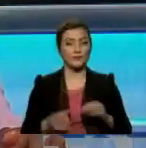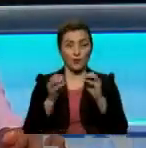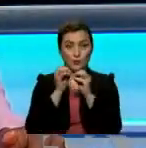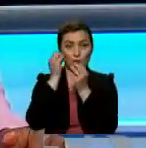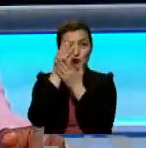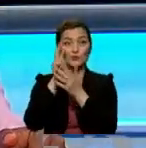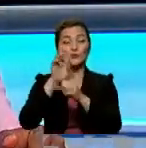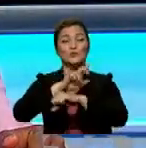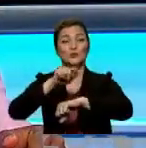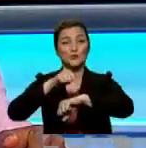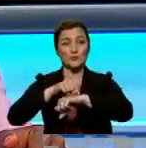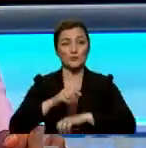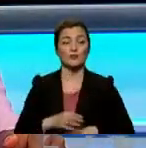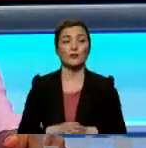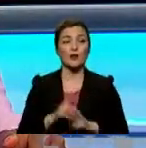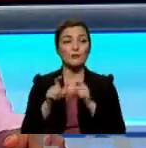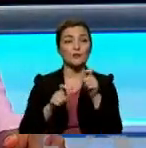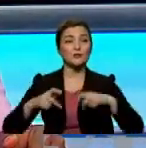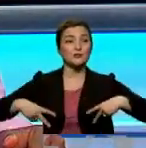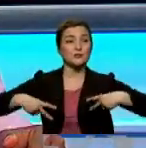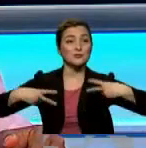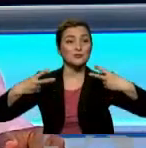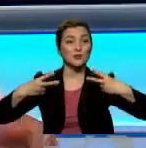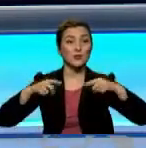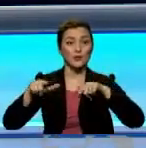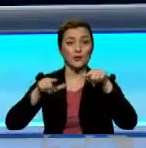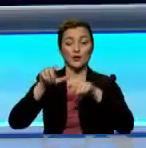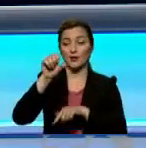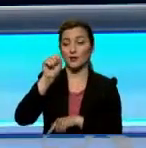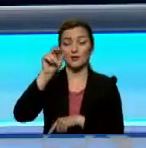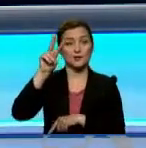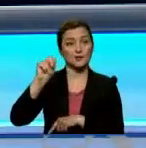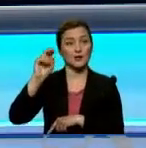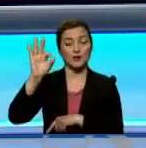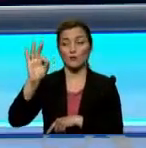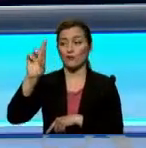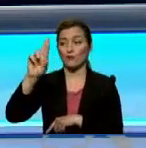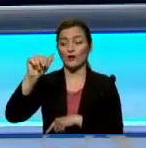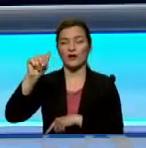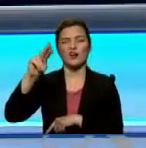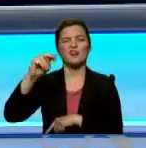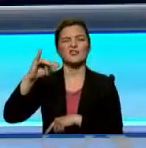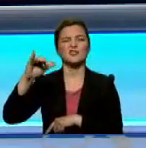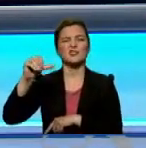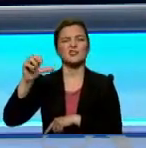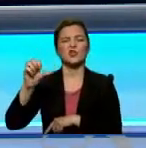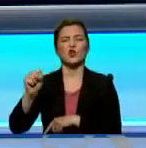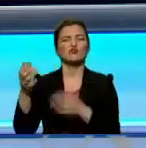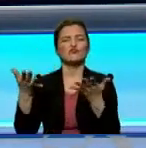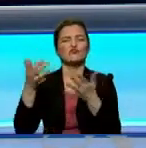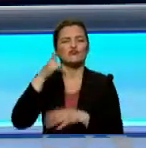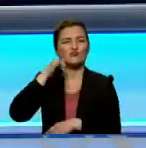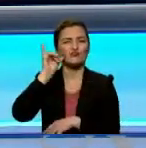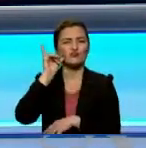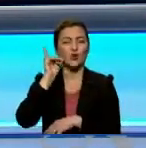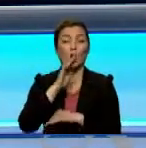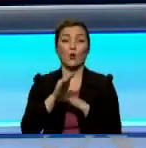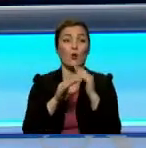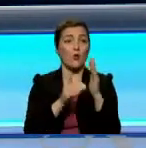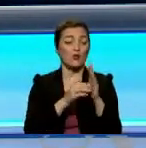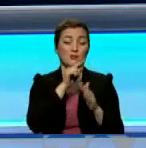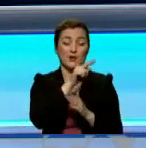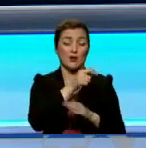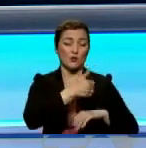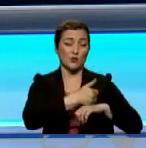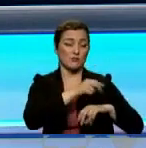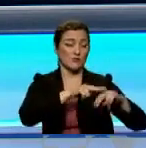informando en 24 horas. Habitantes de San Francisco Bajo, en Sangolquí, se oponen a la construcción de una planta recicladora de basura. Sin embargo,